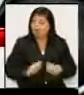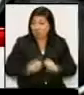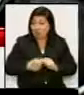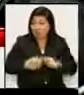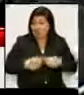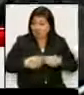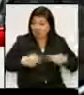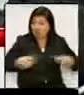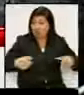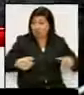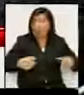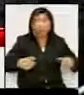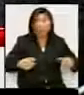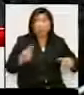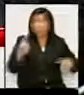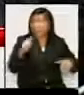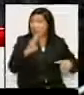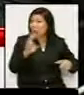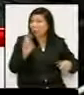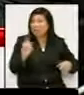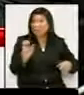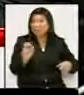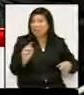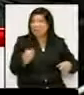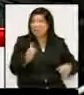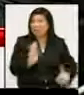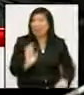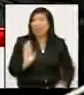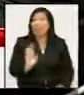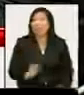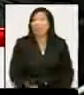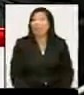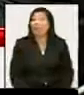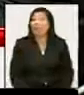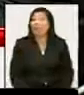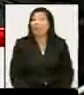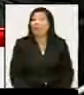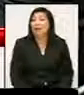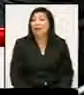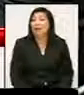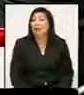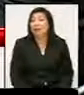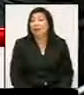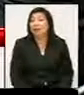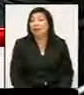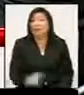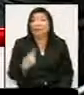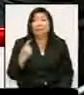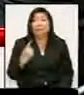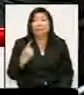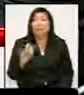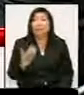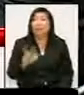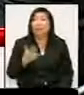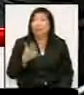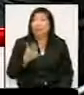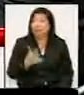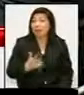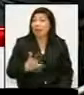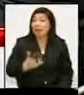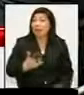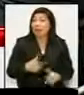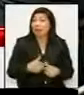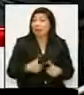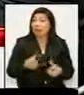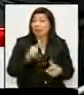Picchu no llegan a 1,470,000 que compran un boleto. Entonces, pensando que el tren local tiene